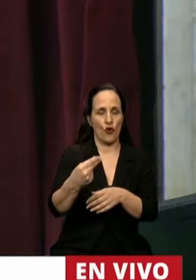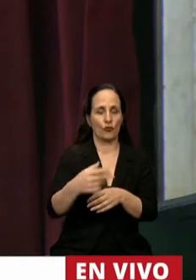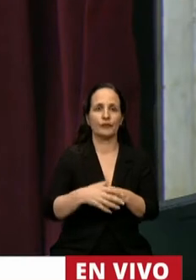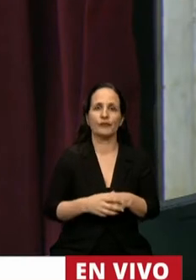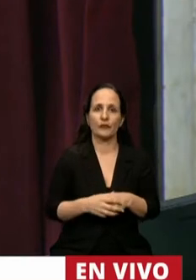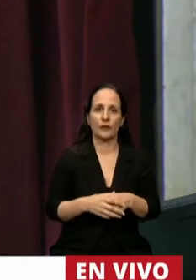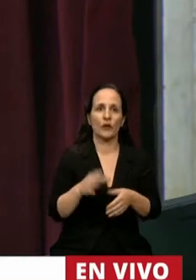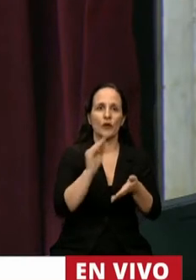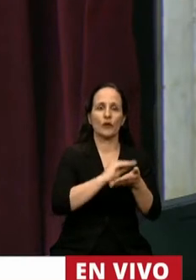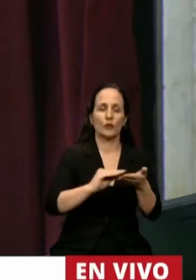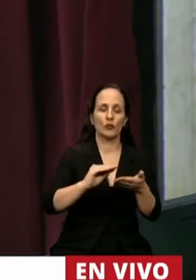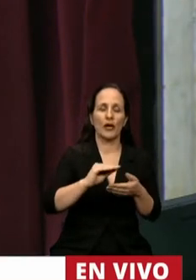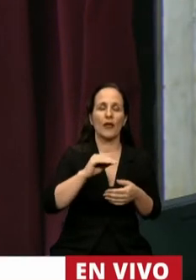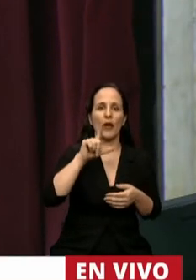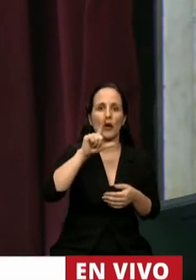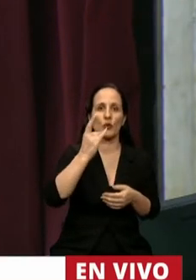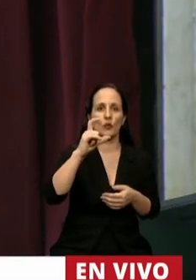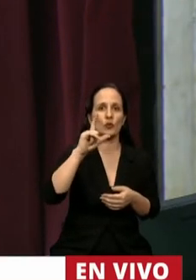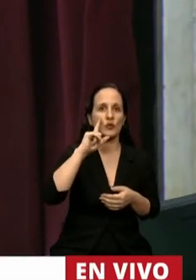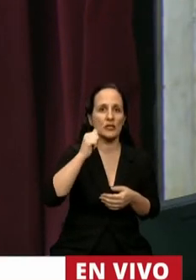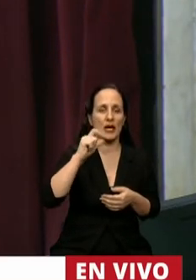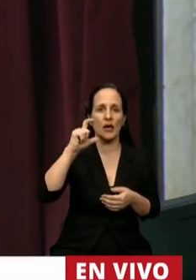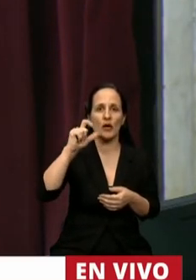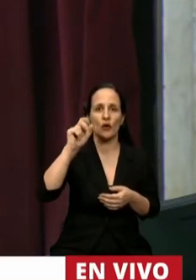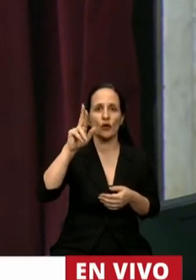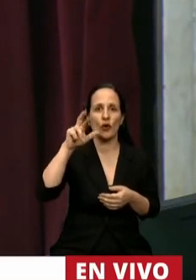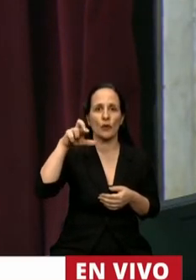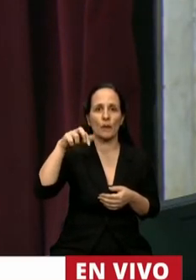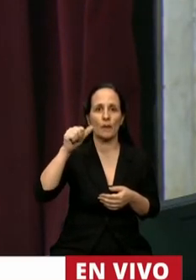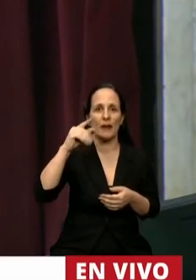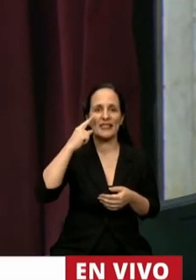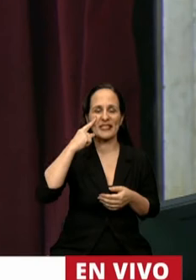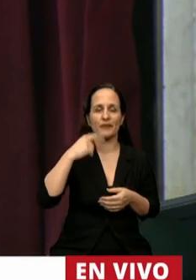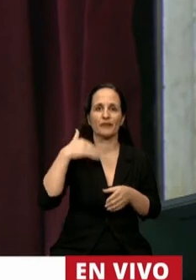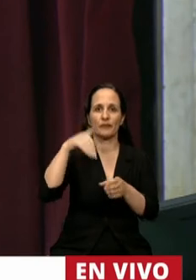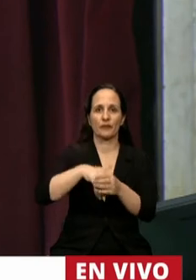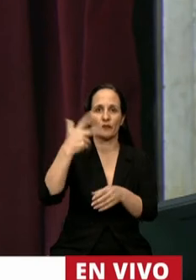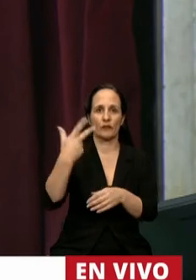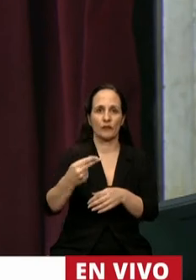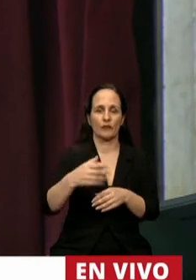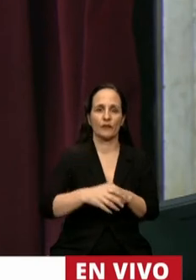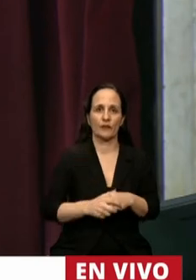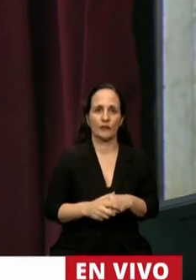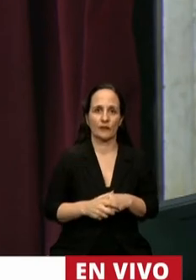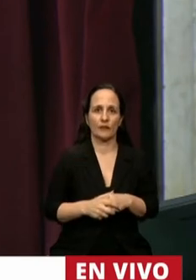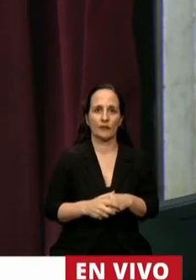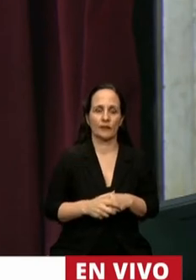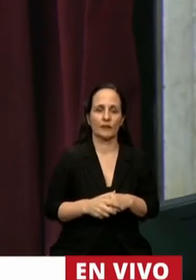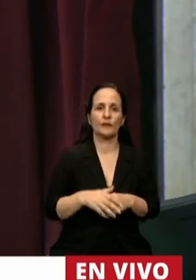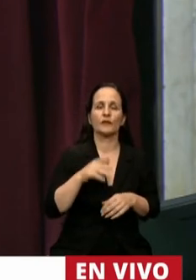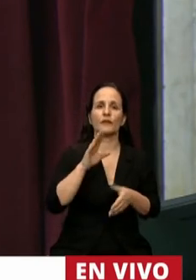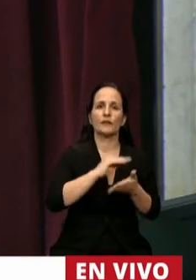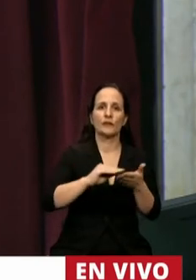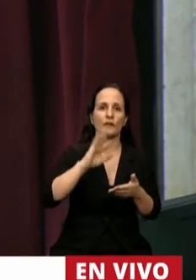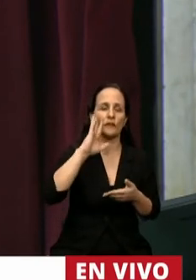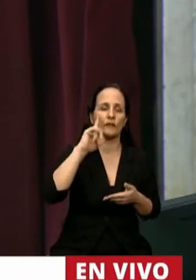Diputada Lucía Corpacci, para indicar el sentido de su voto. Negativo, presidente. Diputado Luis